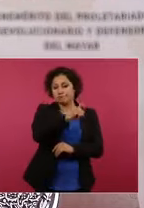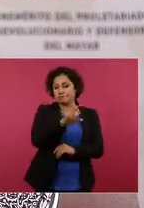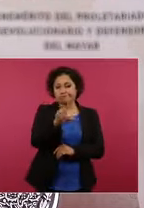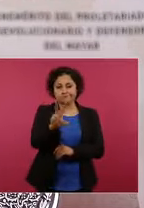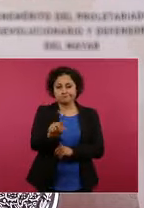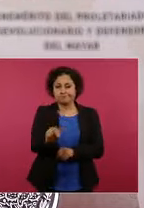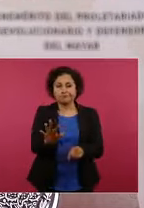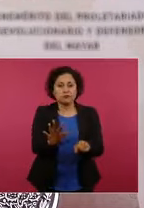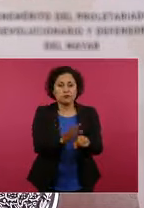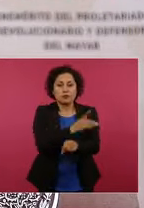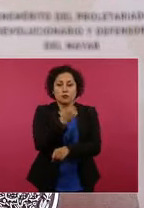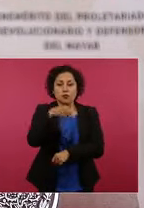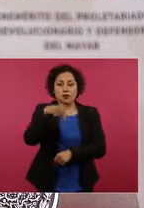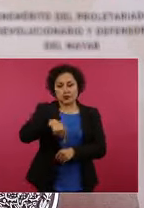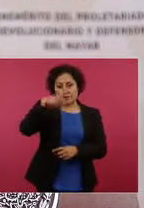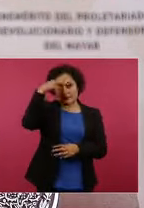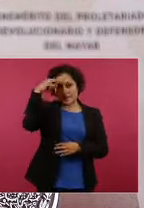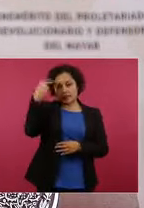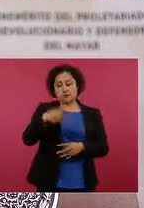es un pueblo honesto.